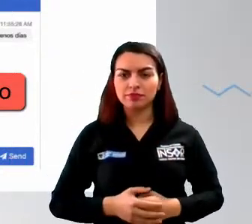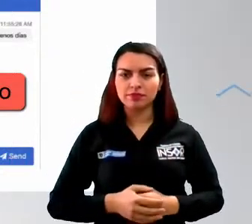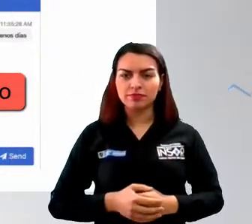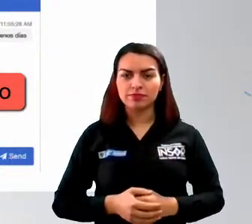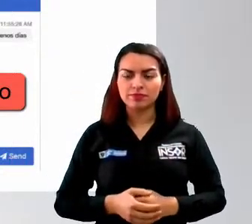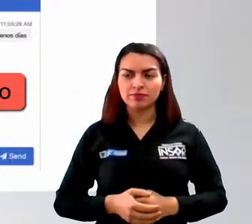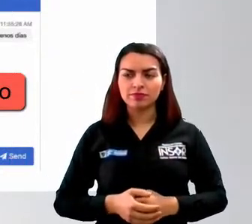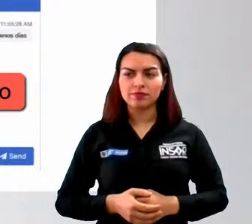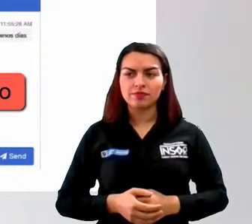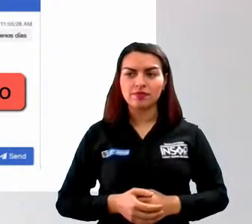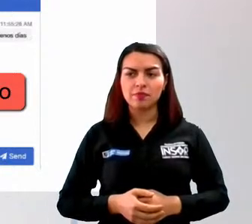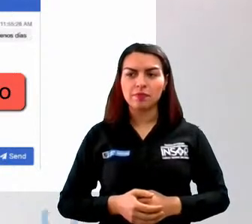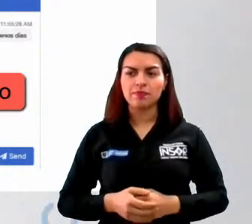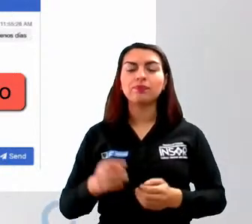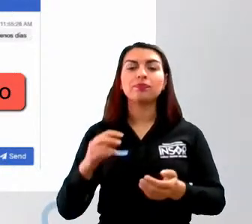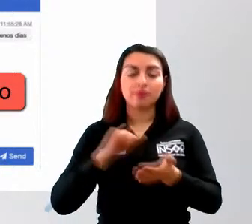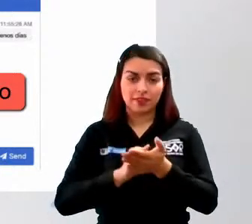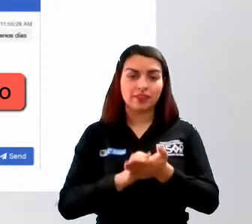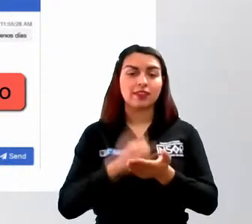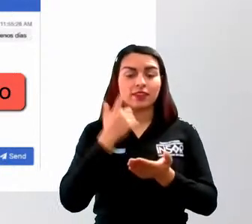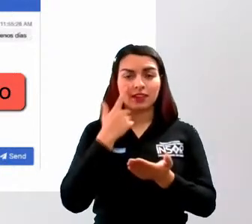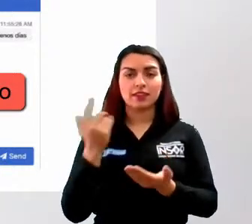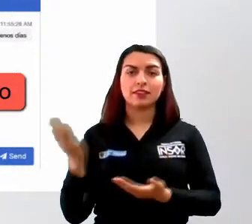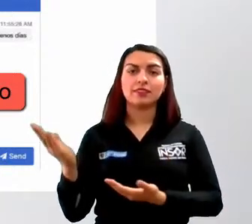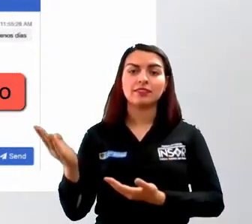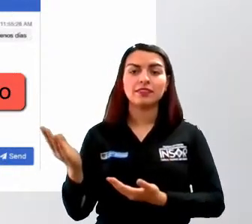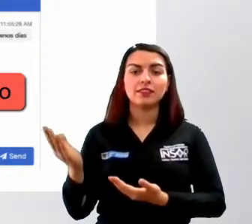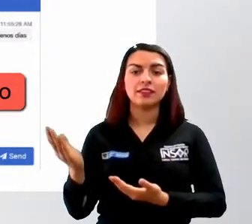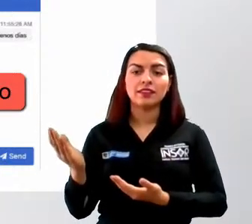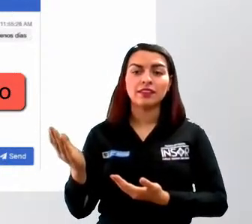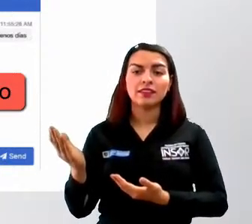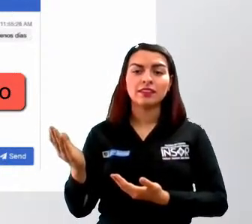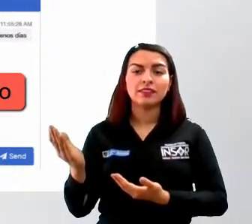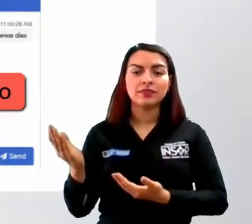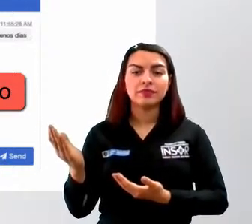Por lo tanto, esos son los recursos abiertos educacionales. Muchos de los